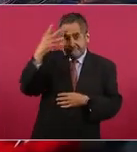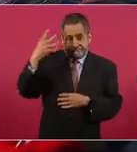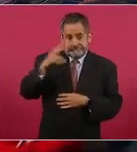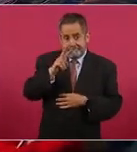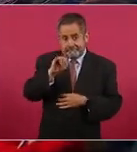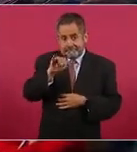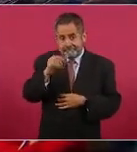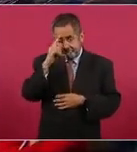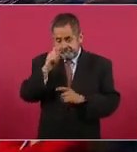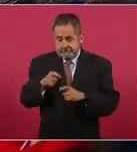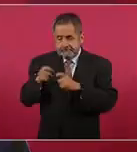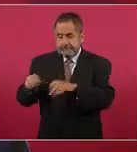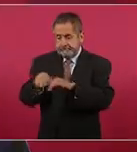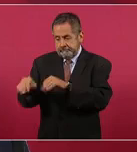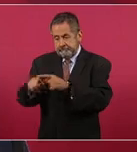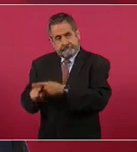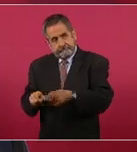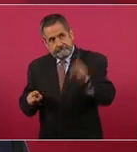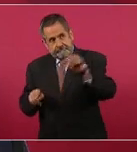de trabajo